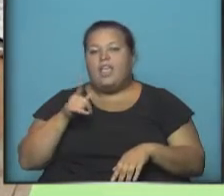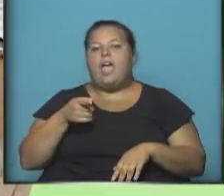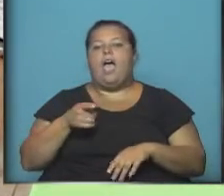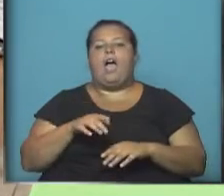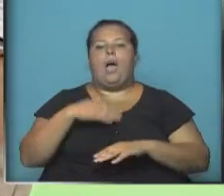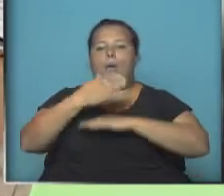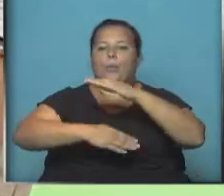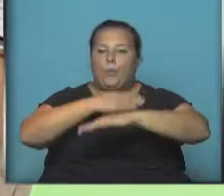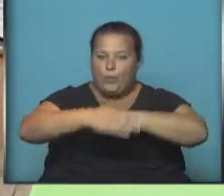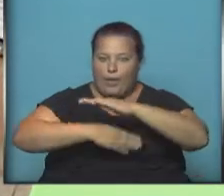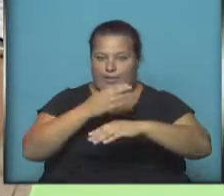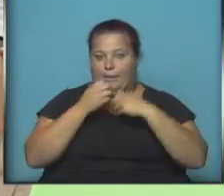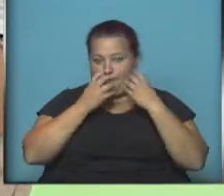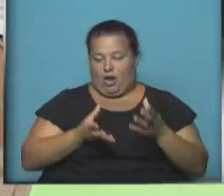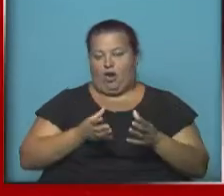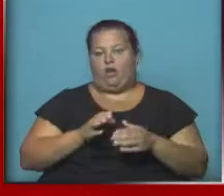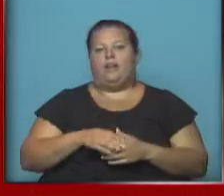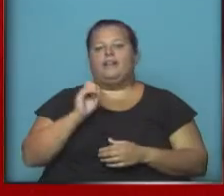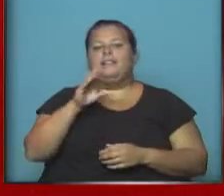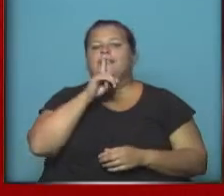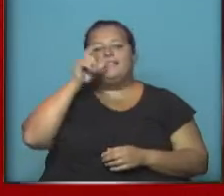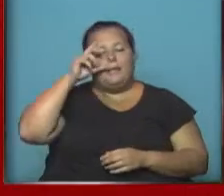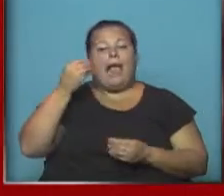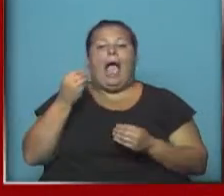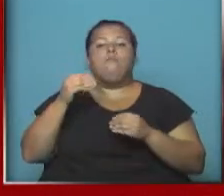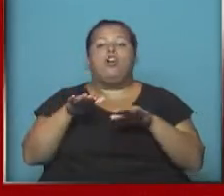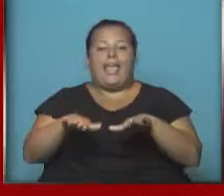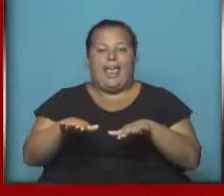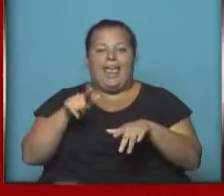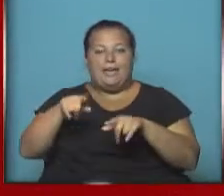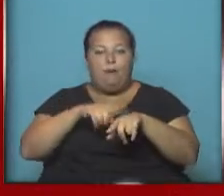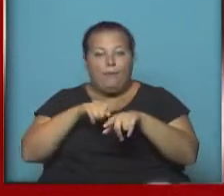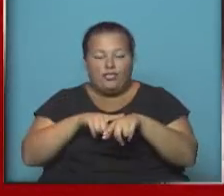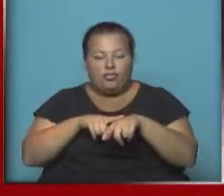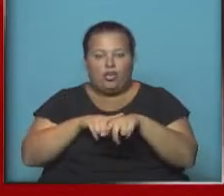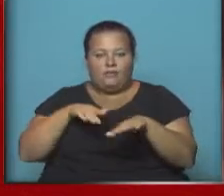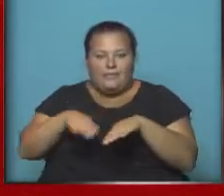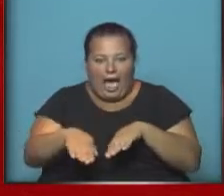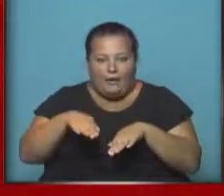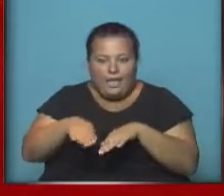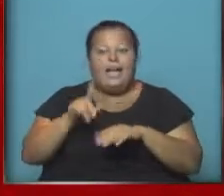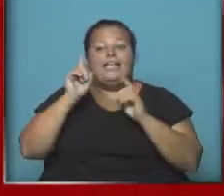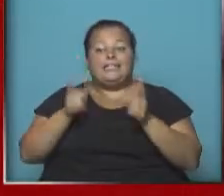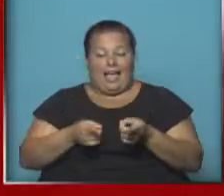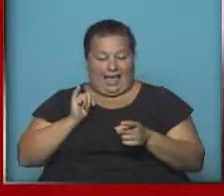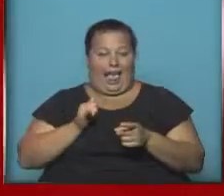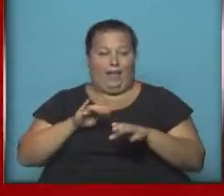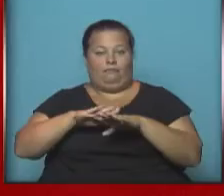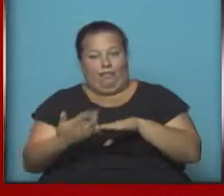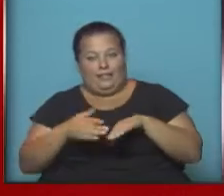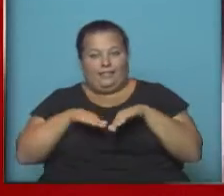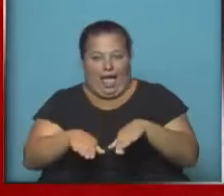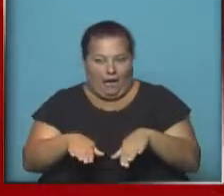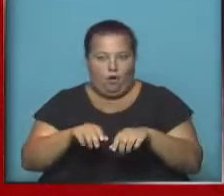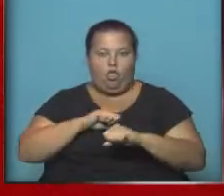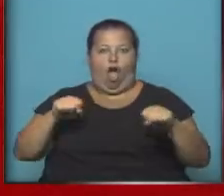un vendaje que todavía es mejor todavía, se llama tapear. Claro, porque aparte ahí en ese caso traba, ¿no? No solo eso, no solamente tuerce, sino que traba.